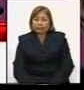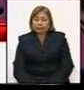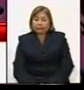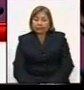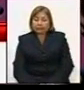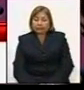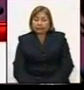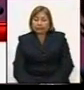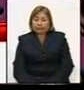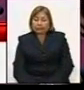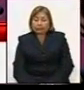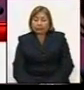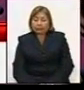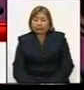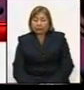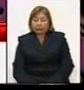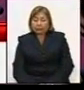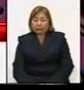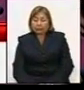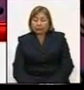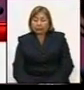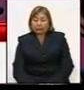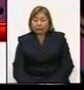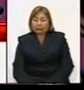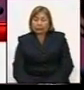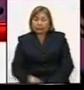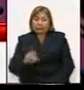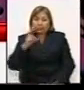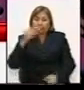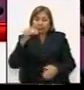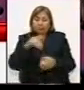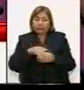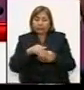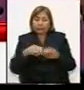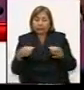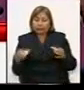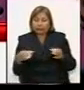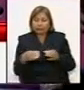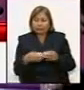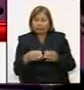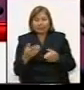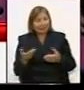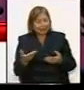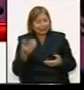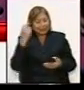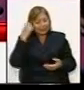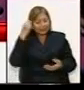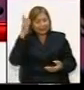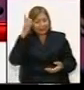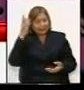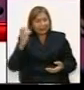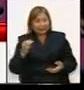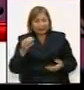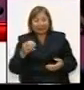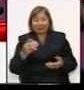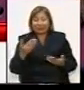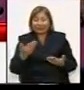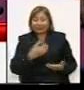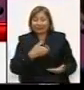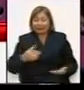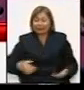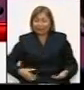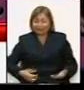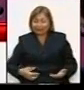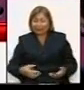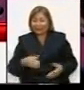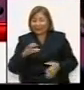El bipartidismo, para que sean en segunda elección electos los congresistas. Lógico, si gana un presidente y luego vas a poner